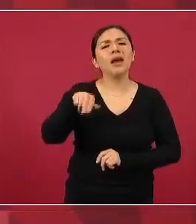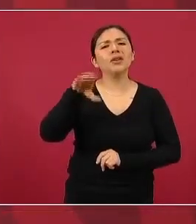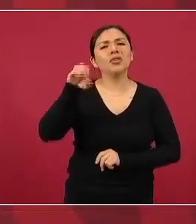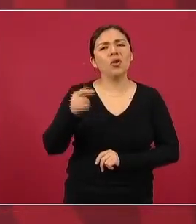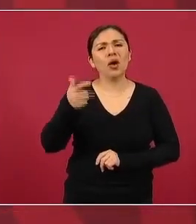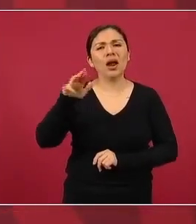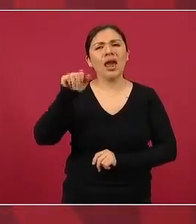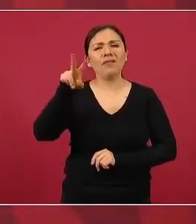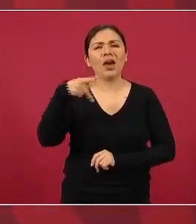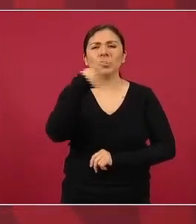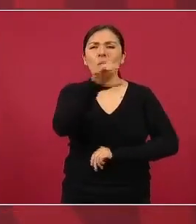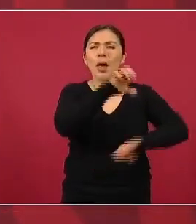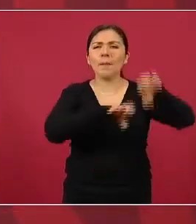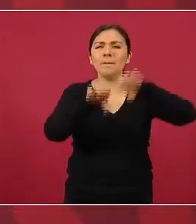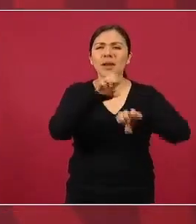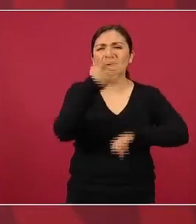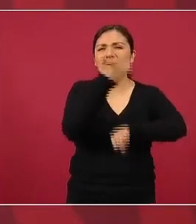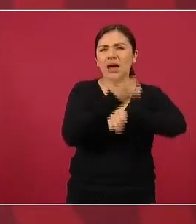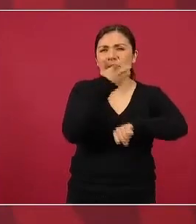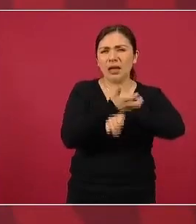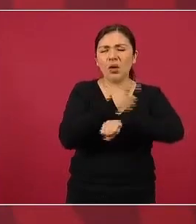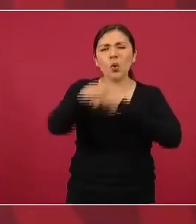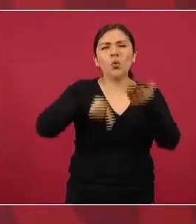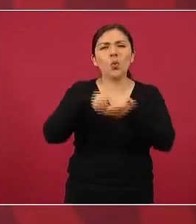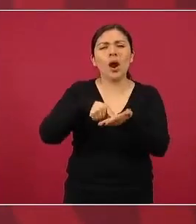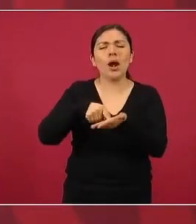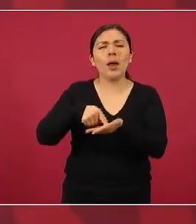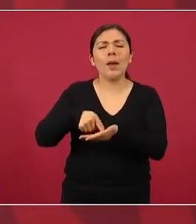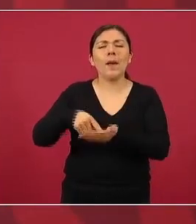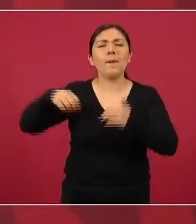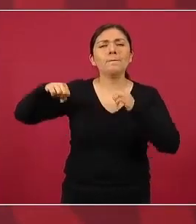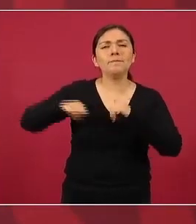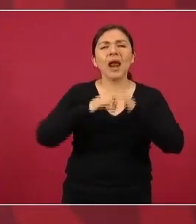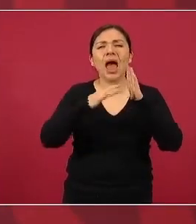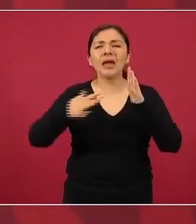estadounidense en Playa del Carmen,